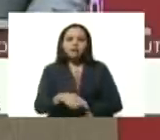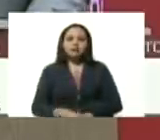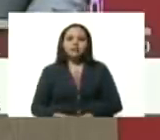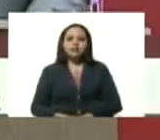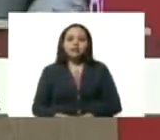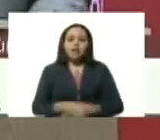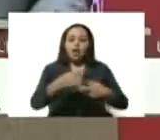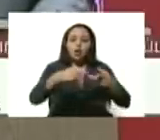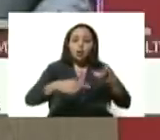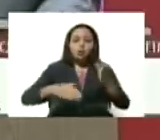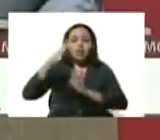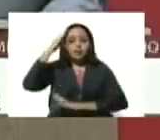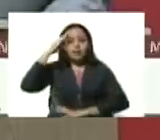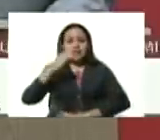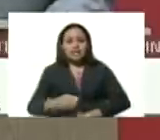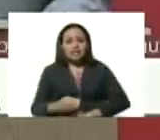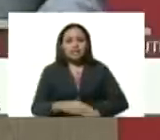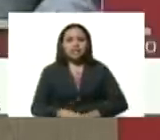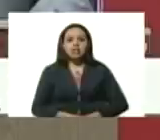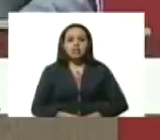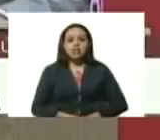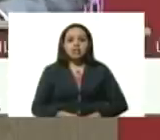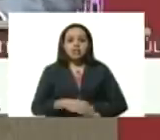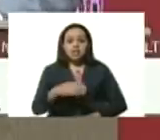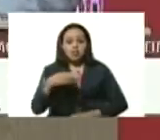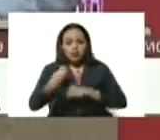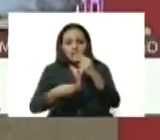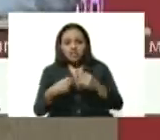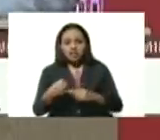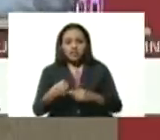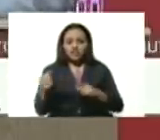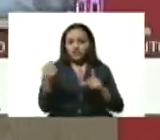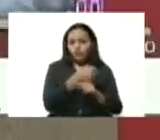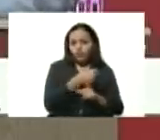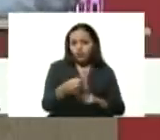material militar y para la violencia.